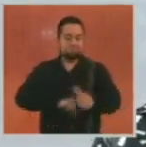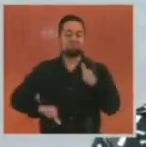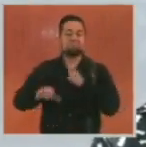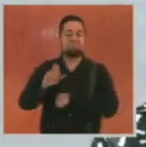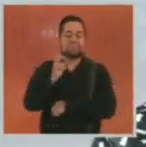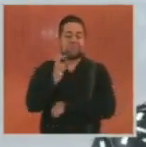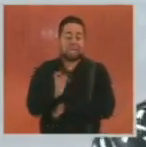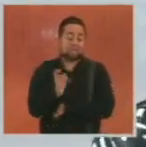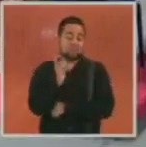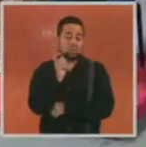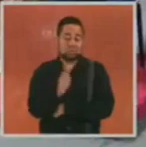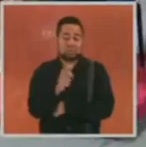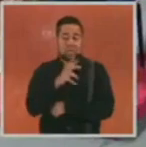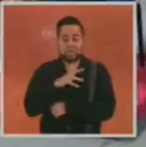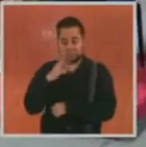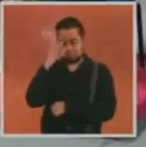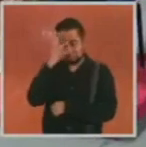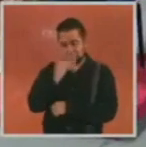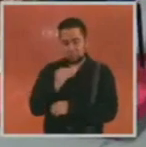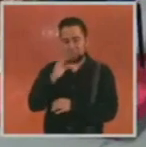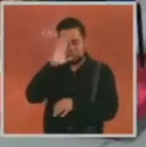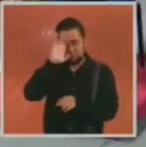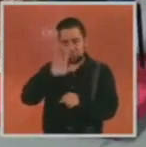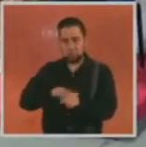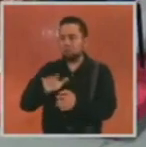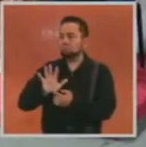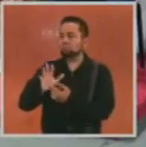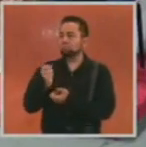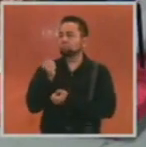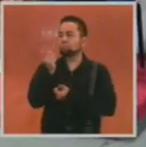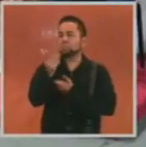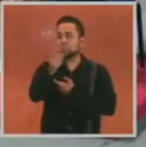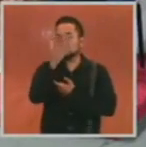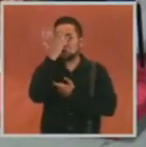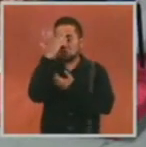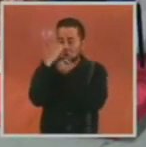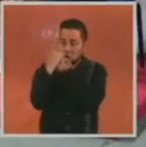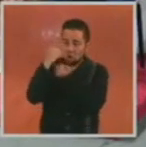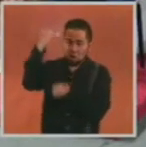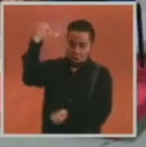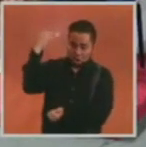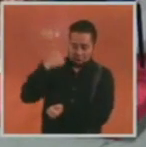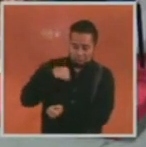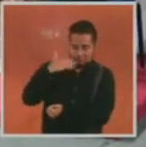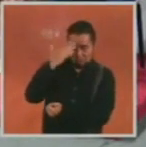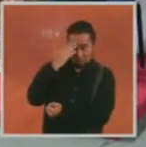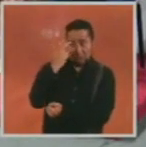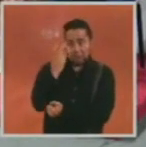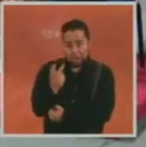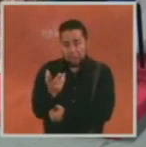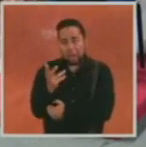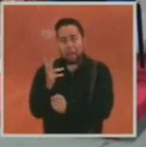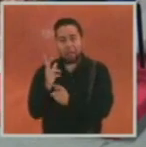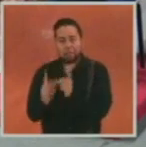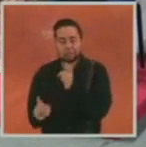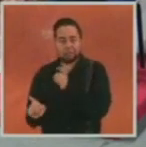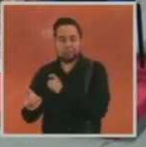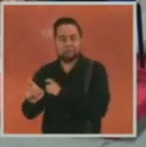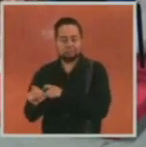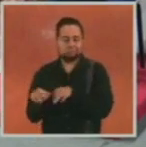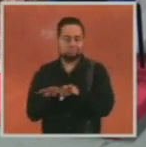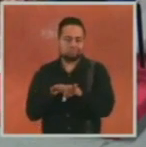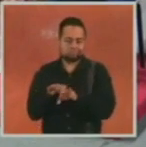toda lo que es la belleza cultural y que lo conozcan y parte de eso están trabajando